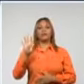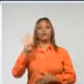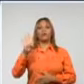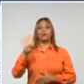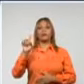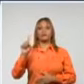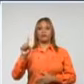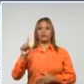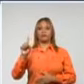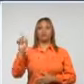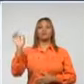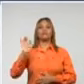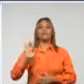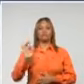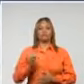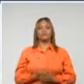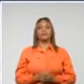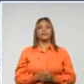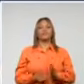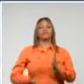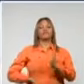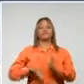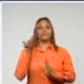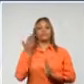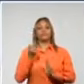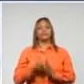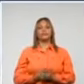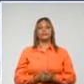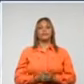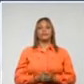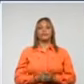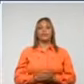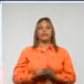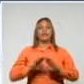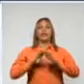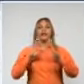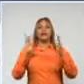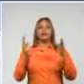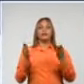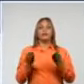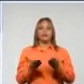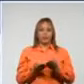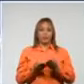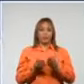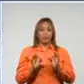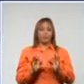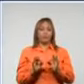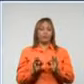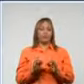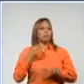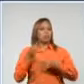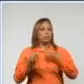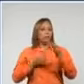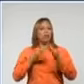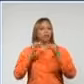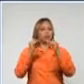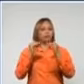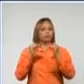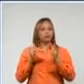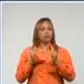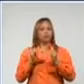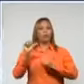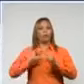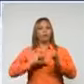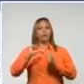541, cifras muy elevadas. El mundo, ya refiriéndonos un poquito al